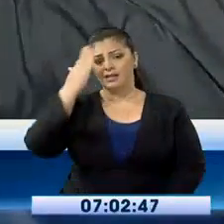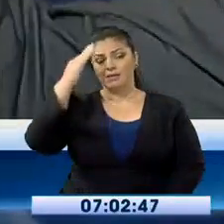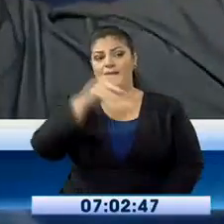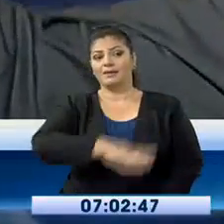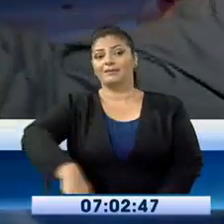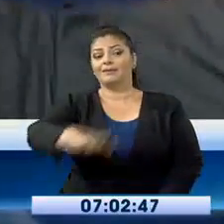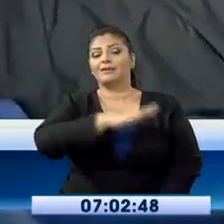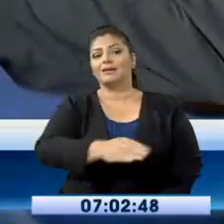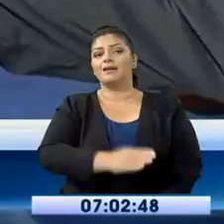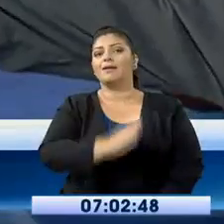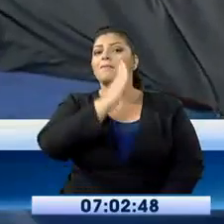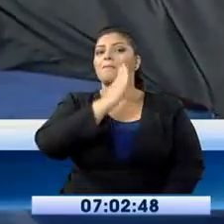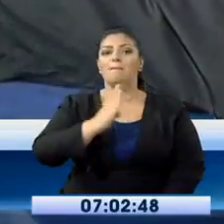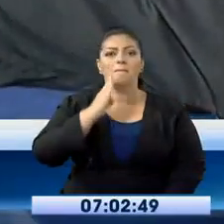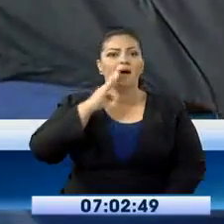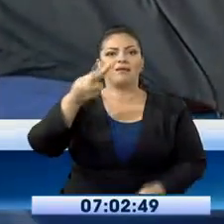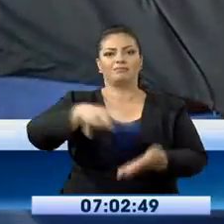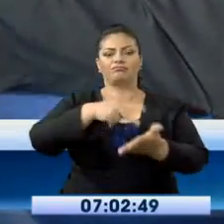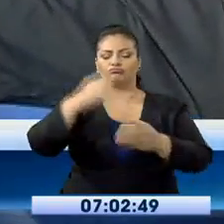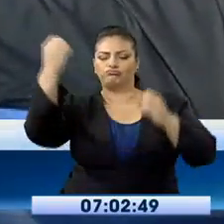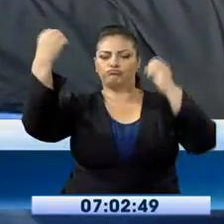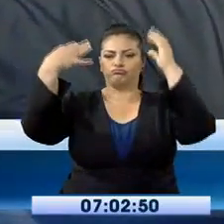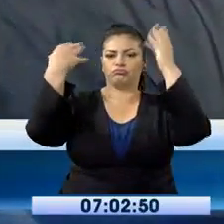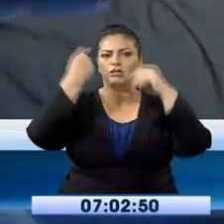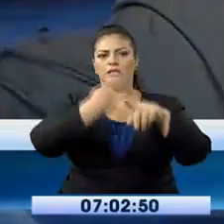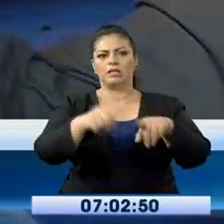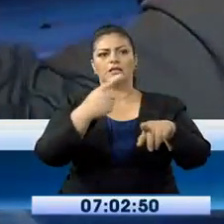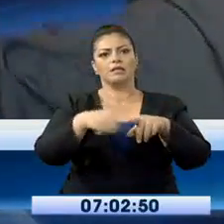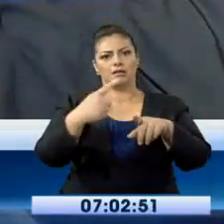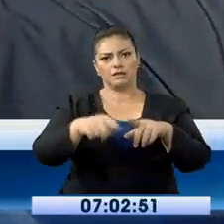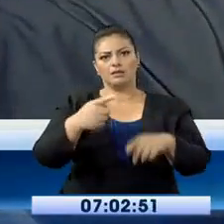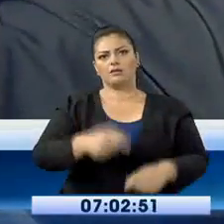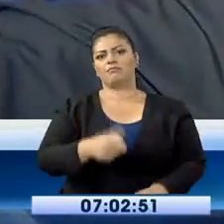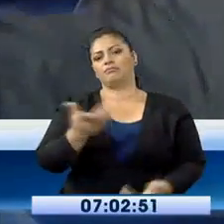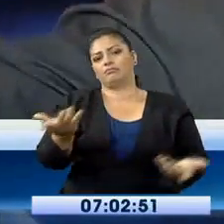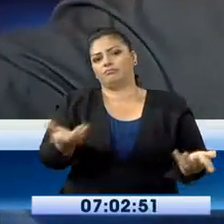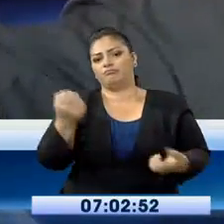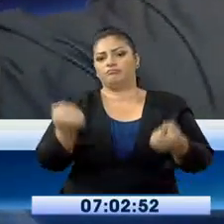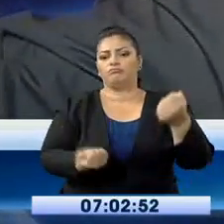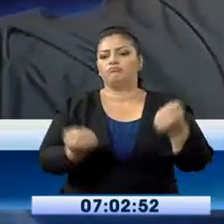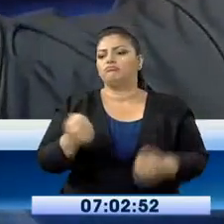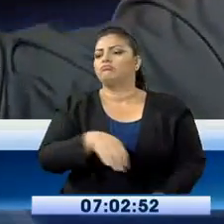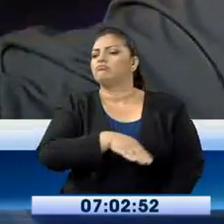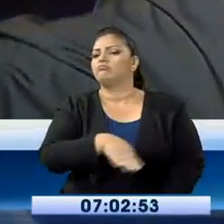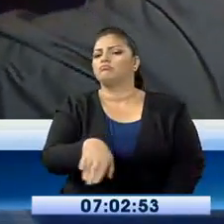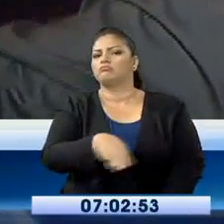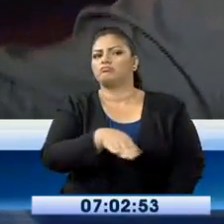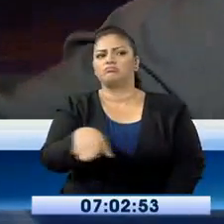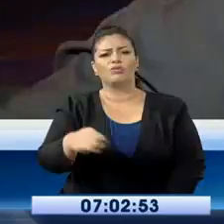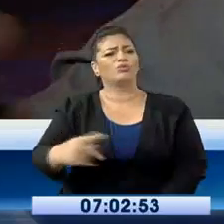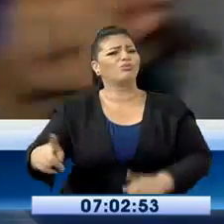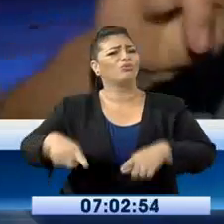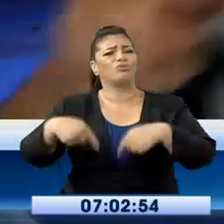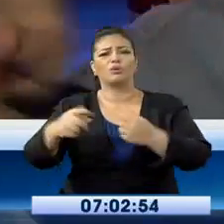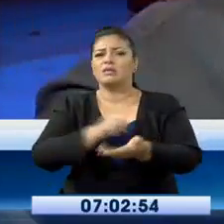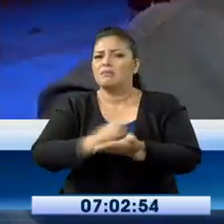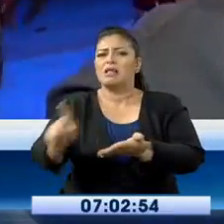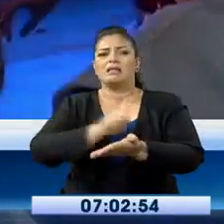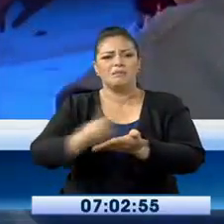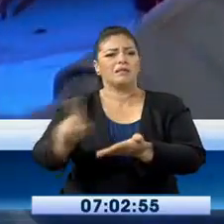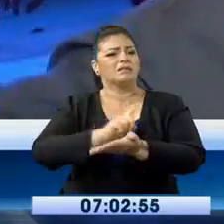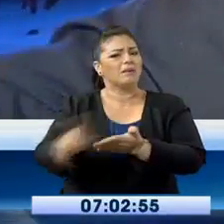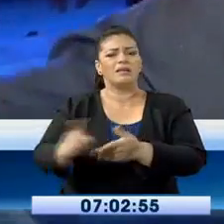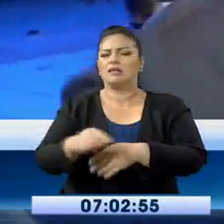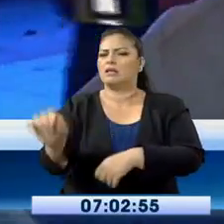salir a Guayacá, es la única por acá, pues, por Peicaza. Pero nadie respeta. Eso es casi toda la semana, a veces dos veces en la